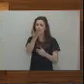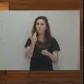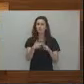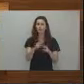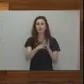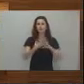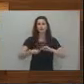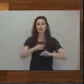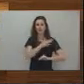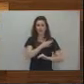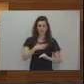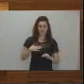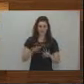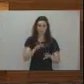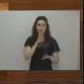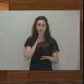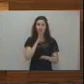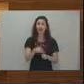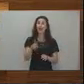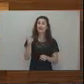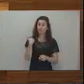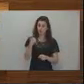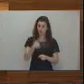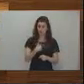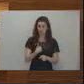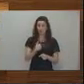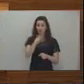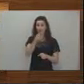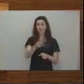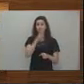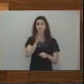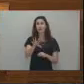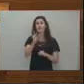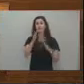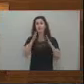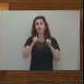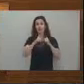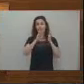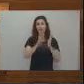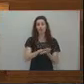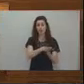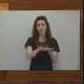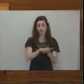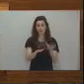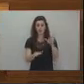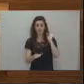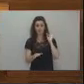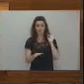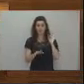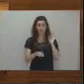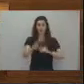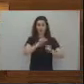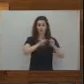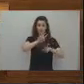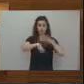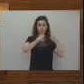aplicar. Pero, como decía en mi intervención anterior, siempre hay alternativas. Si hablamos de vivienda, se puede escoger entre rehabilitar vivienda o